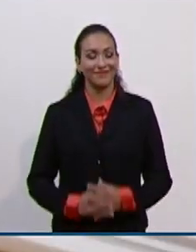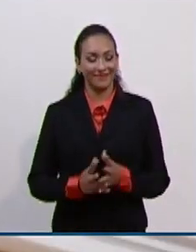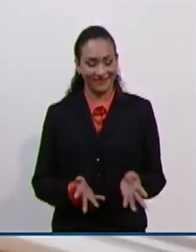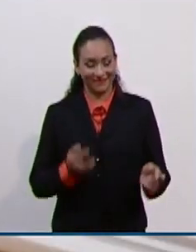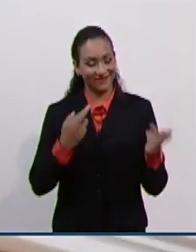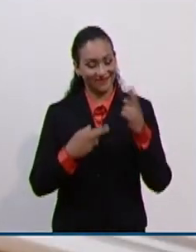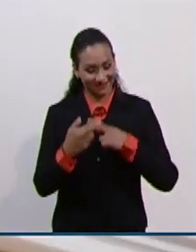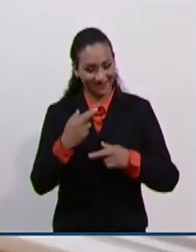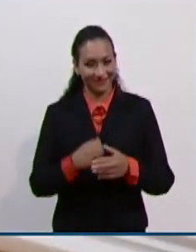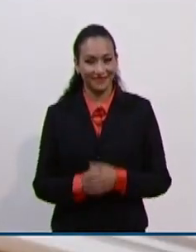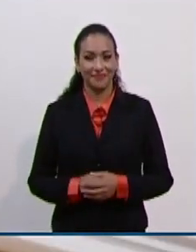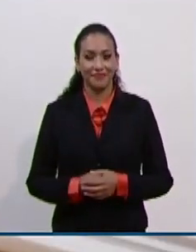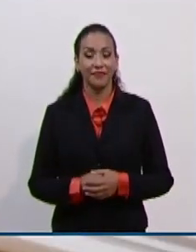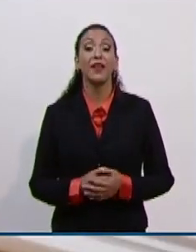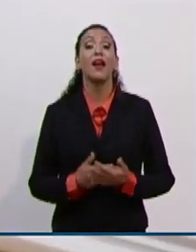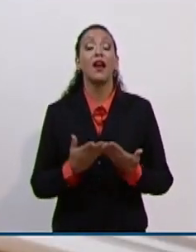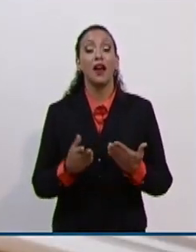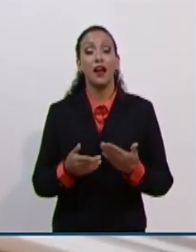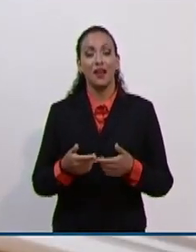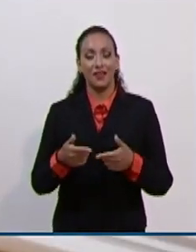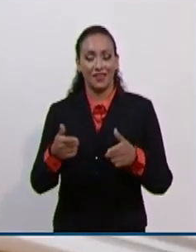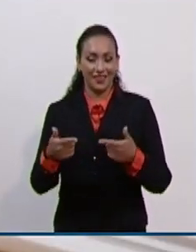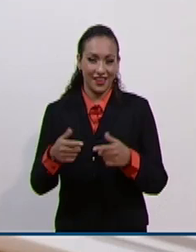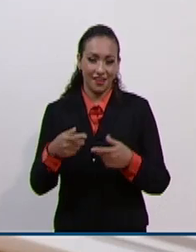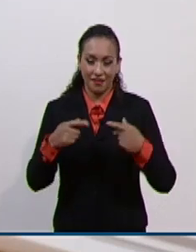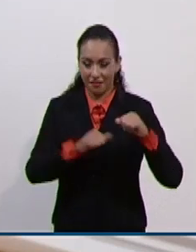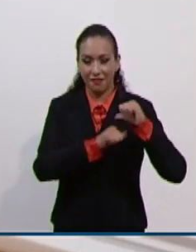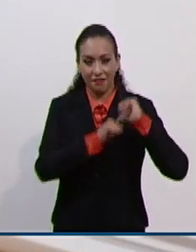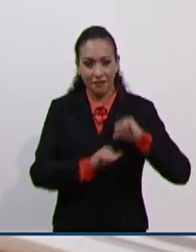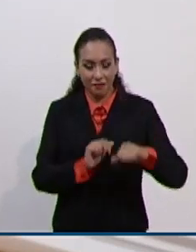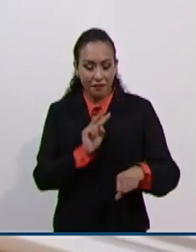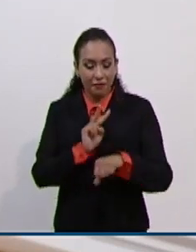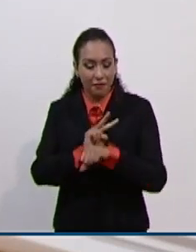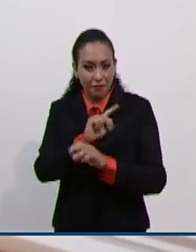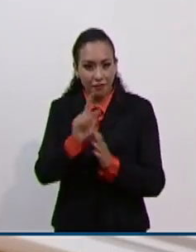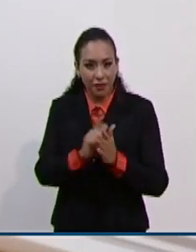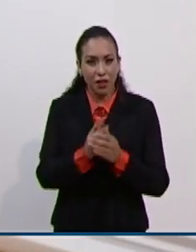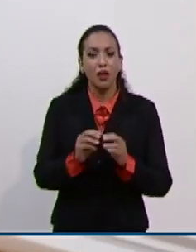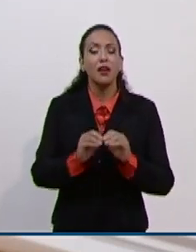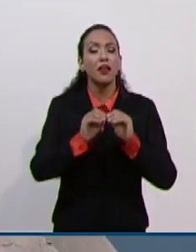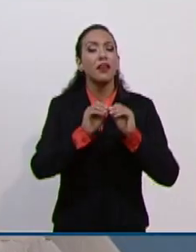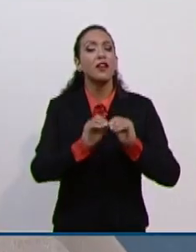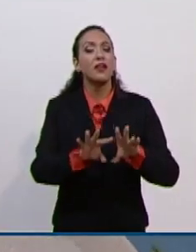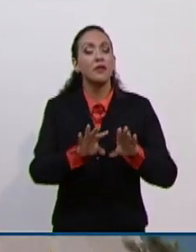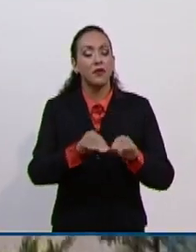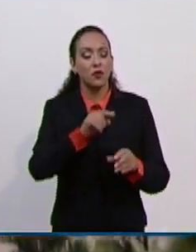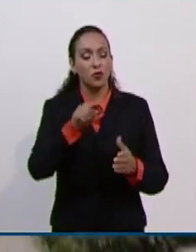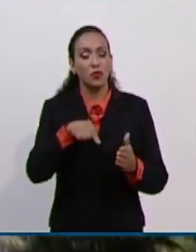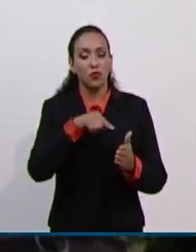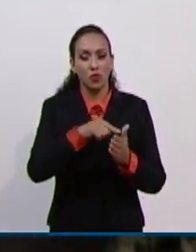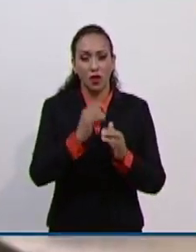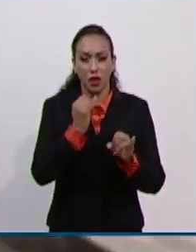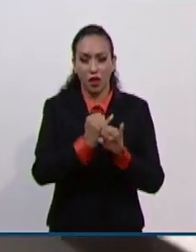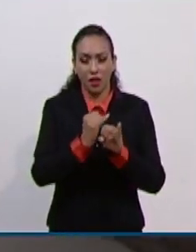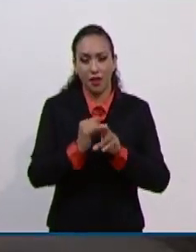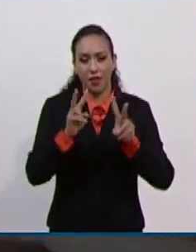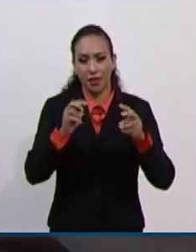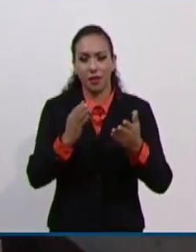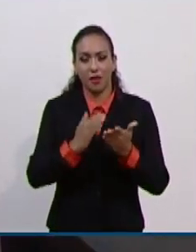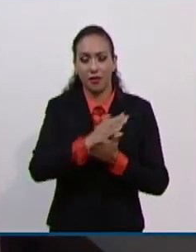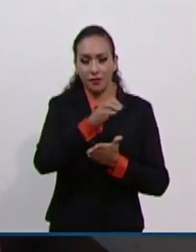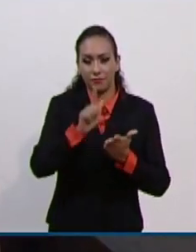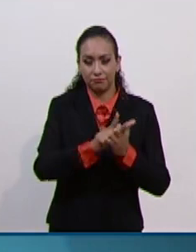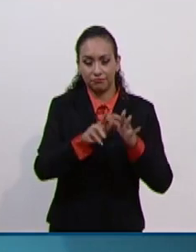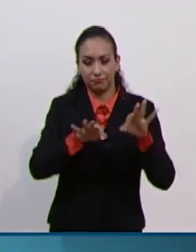Continuamos con la información. El Consejo de la Judicatura Federal lanzó el nuevo micrositio de la Unidad de Implementación de la Reforma en materia de justicia